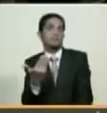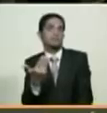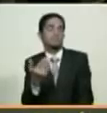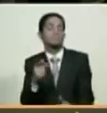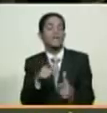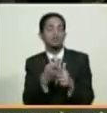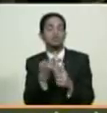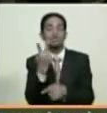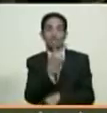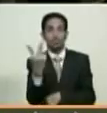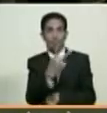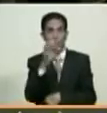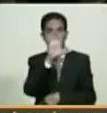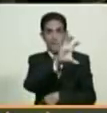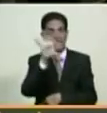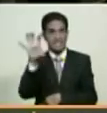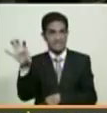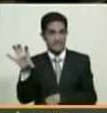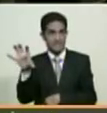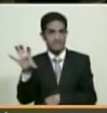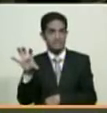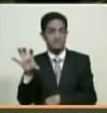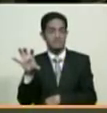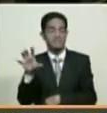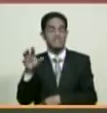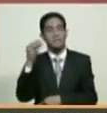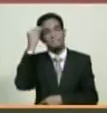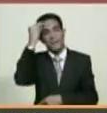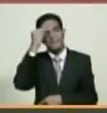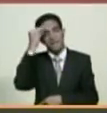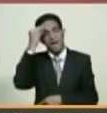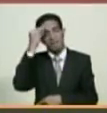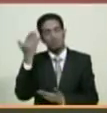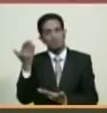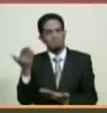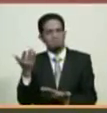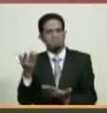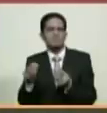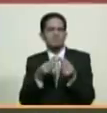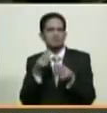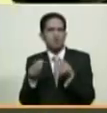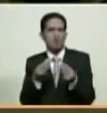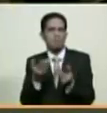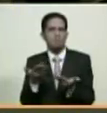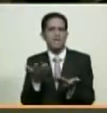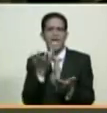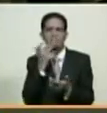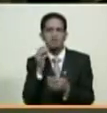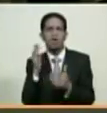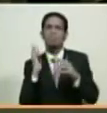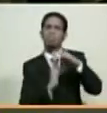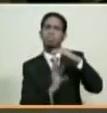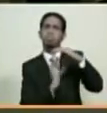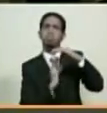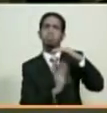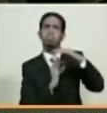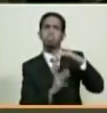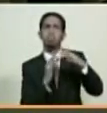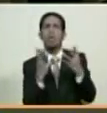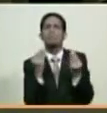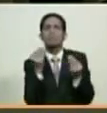considerado a estos países, según lo que ellos han dicho, estados de emergencia por la afluencia de venezolanos que